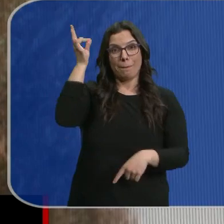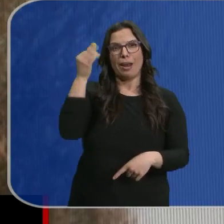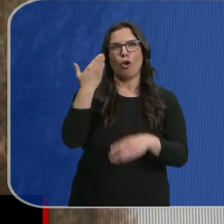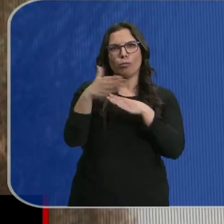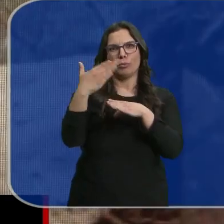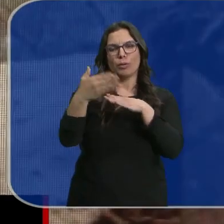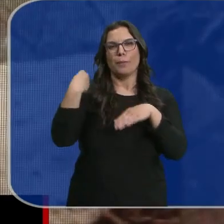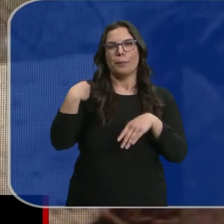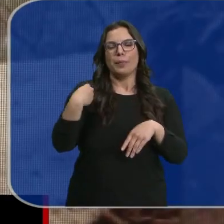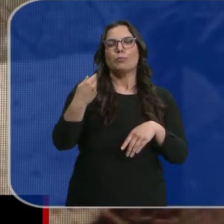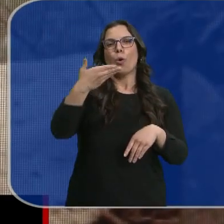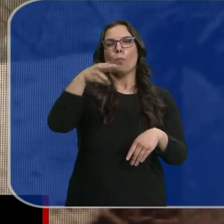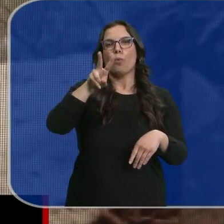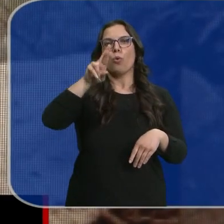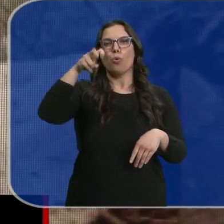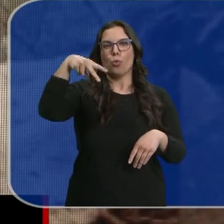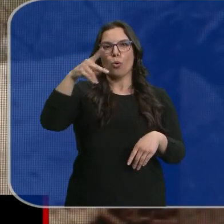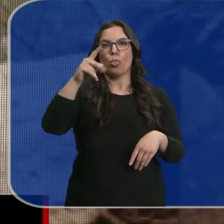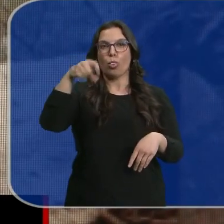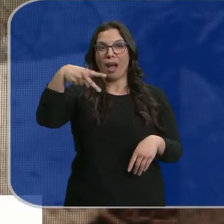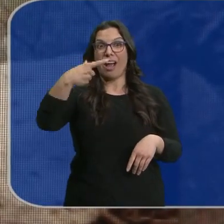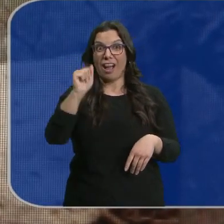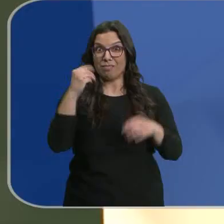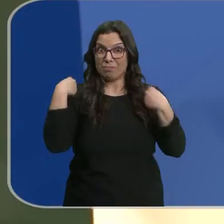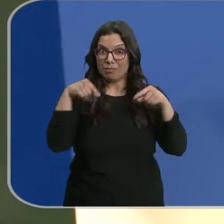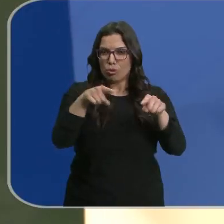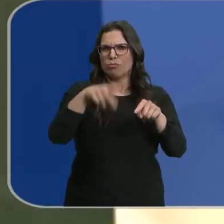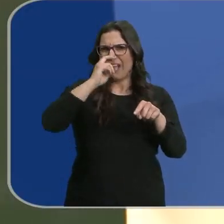encontrado restos de burundanga, son mucho más antiguos de lo que creen.